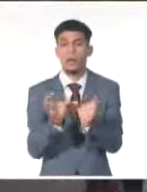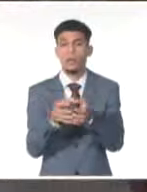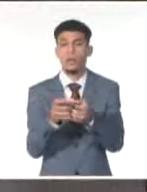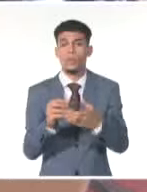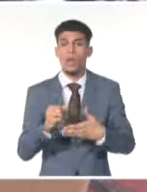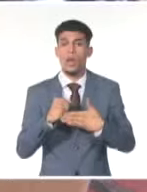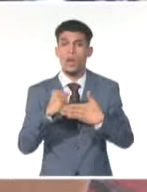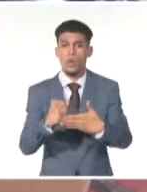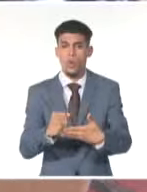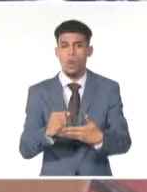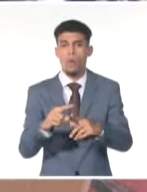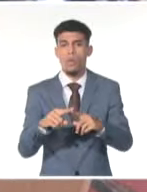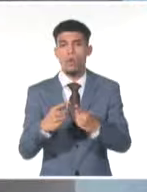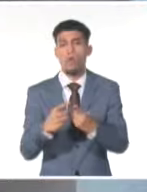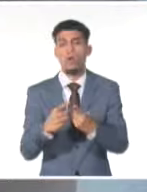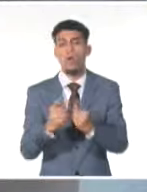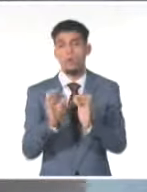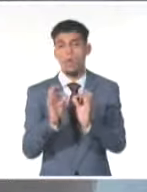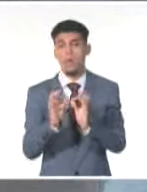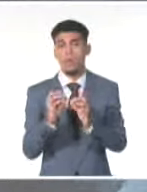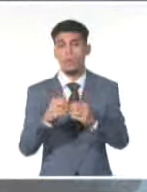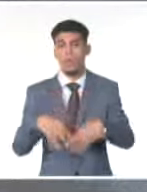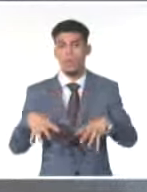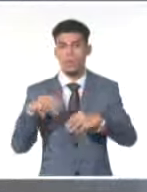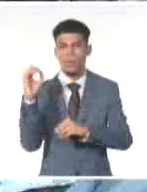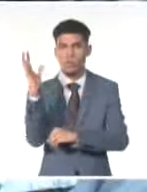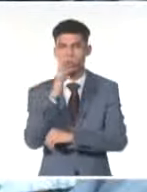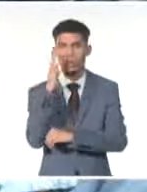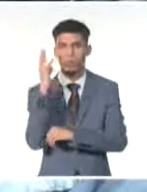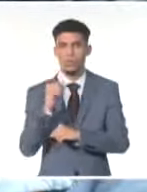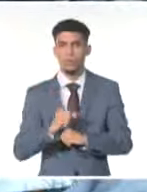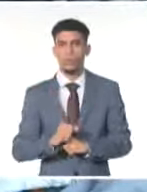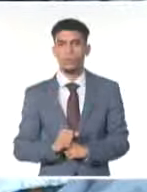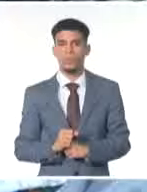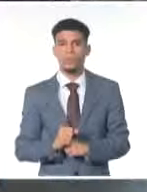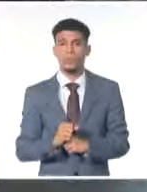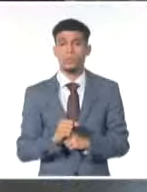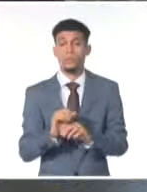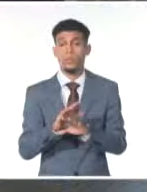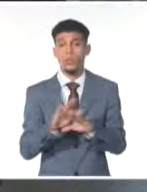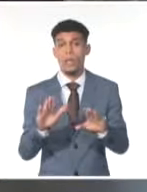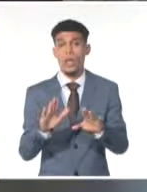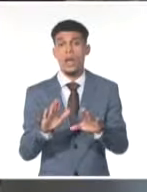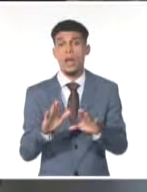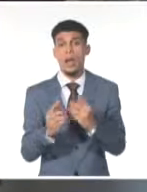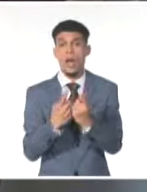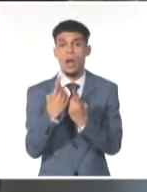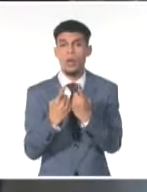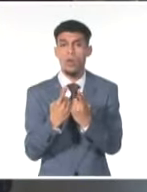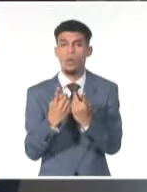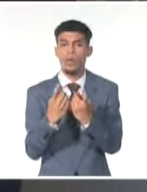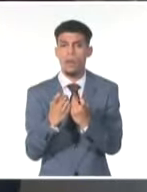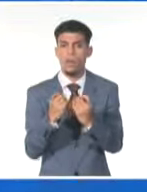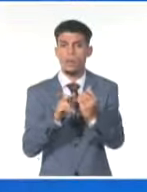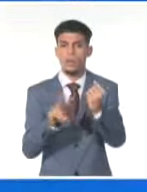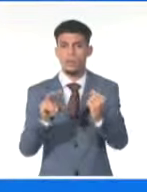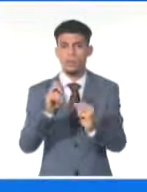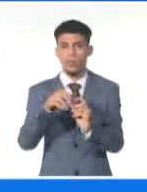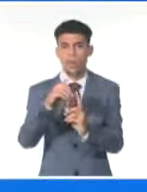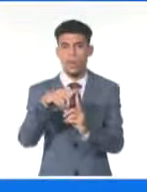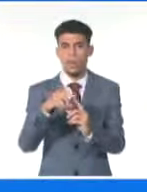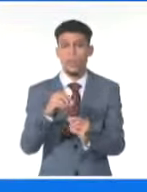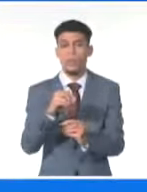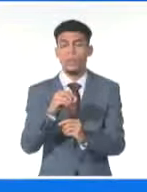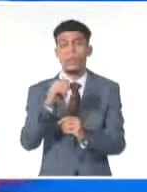Solidaria que se lleva a cabo en todo el país. Tras el llamado a la solidaridad con la provincia de Guantánamo, luego del paso del huracán Oscar, la Central